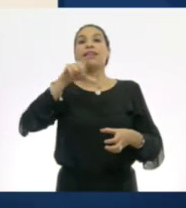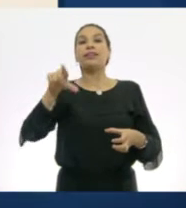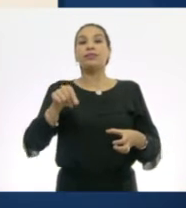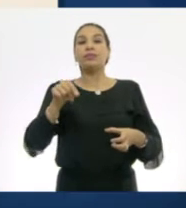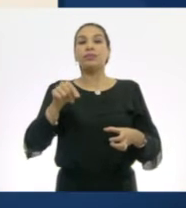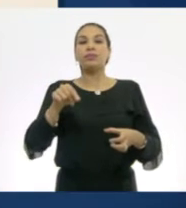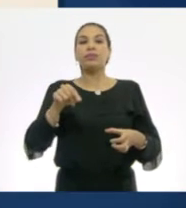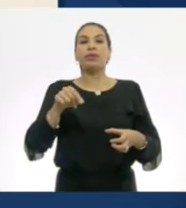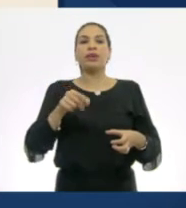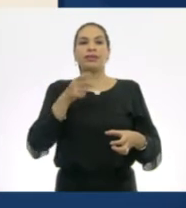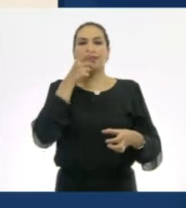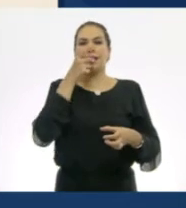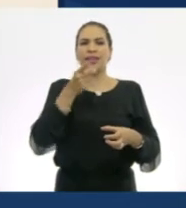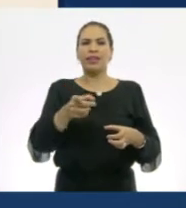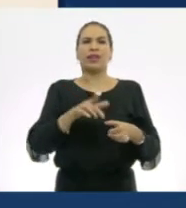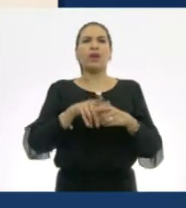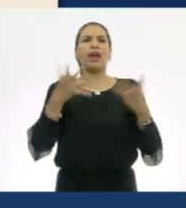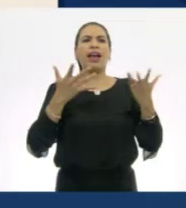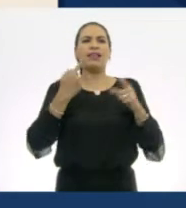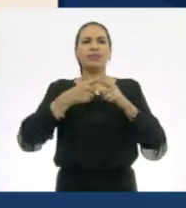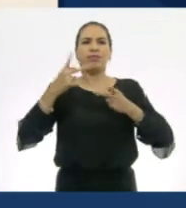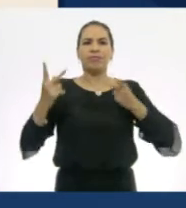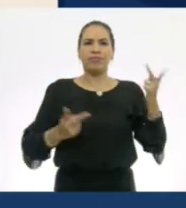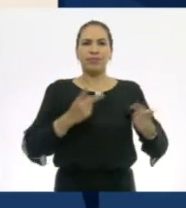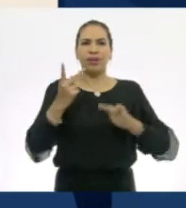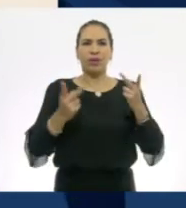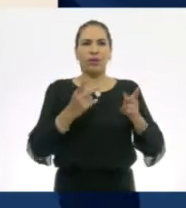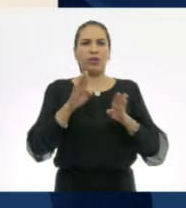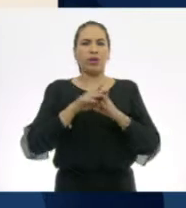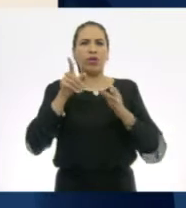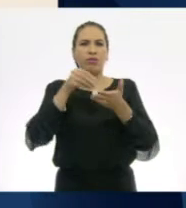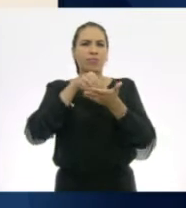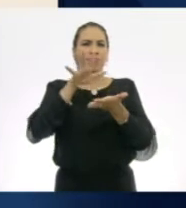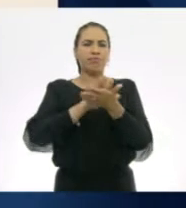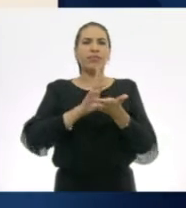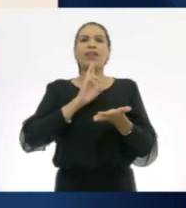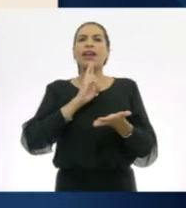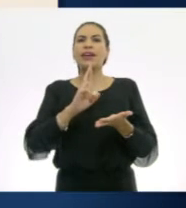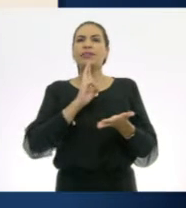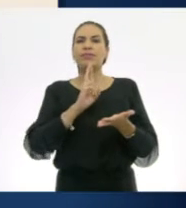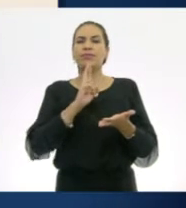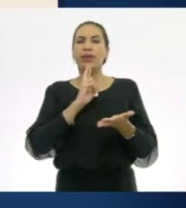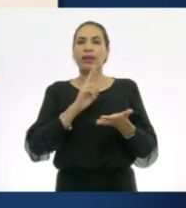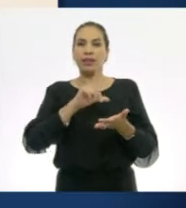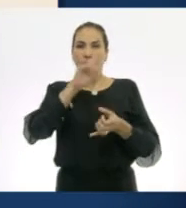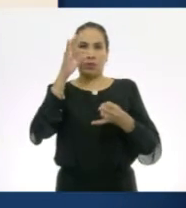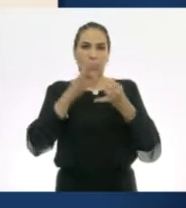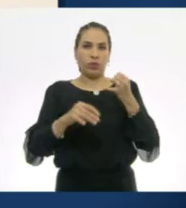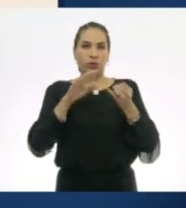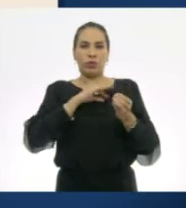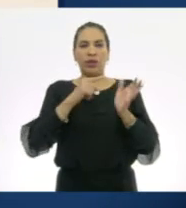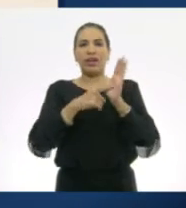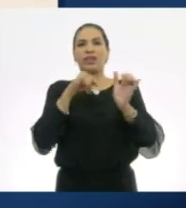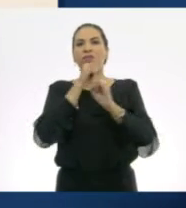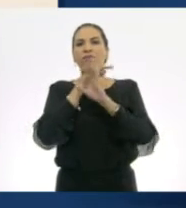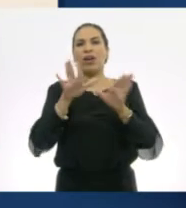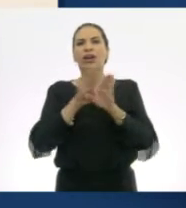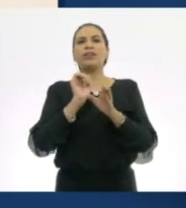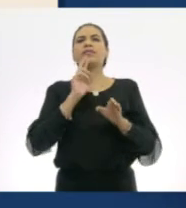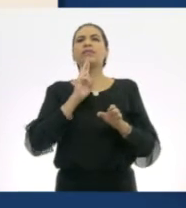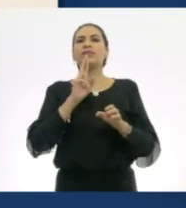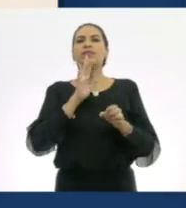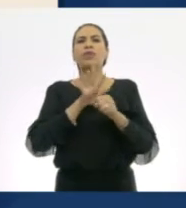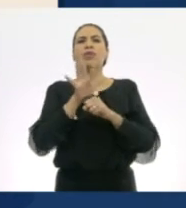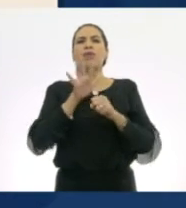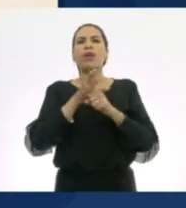Después te indican: elabora las preguntas y la tabla de registro de las respuestas. Finalmente, presenta un informe de los resultados